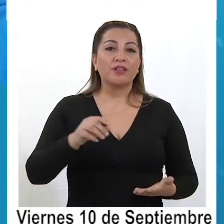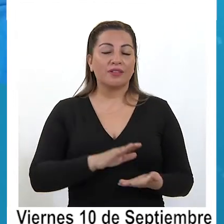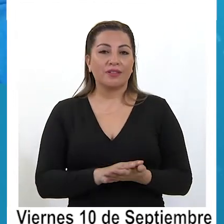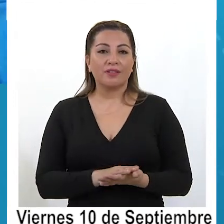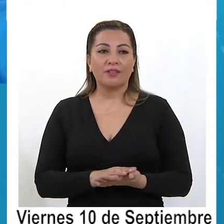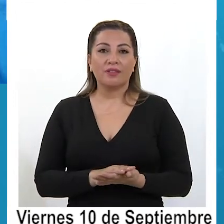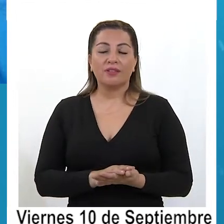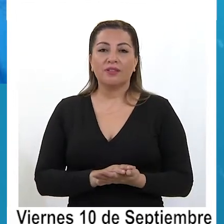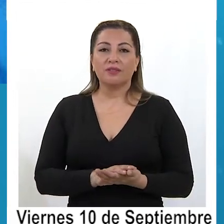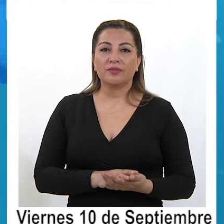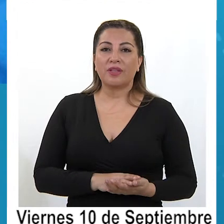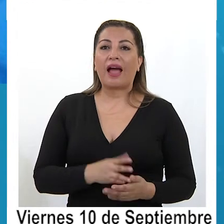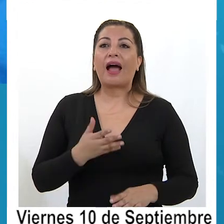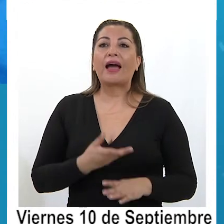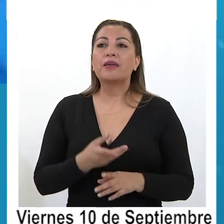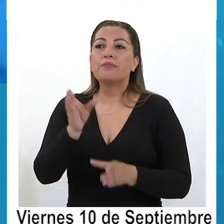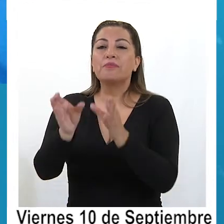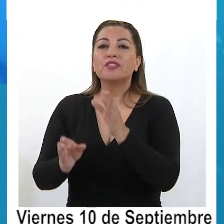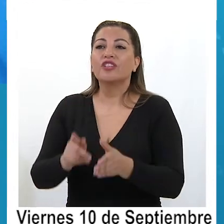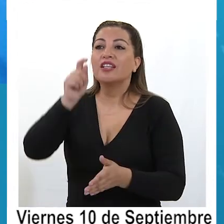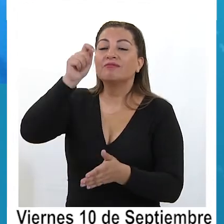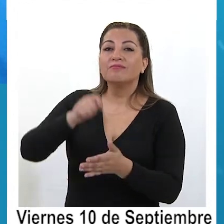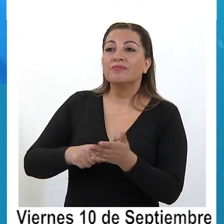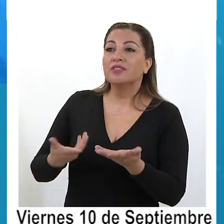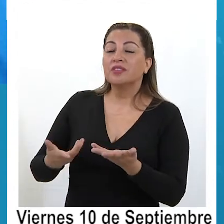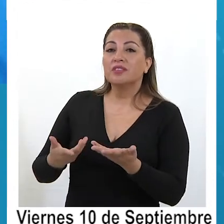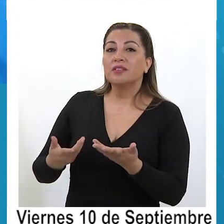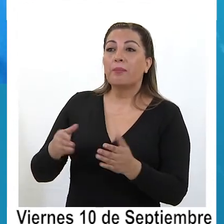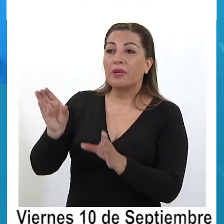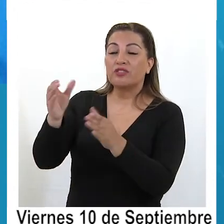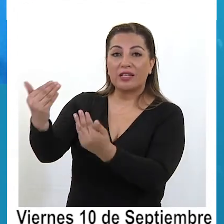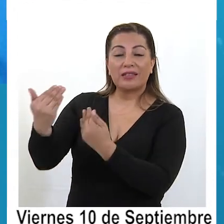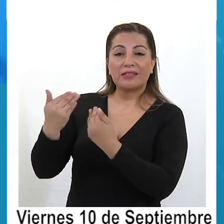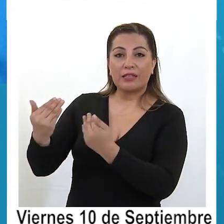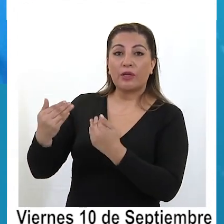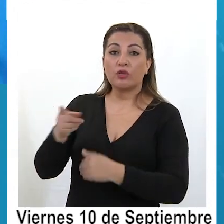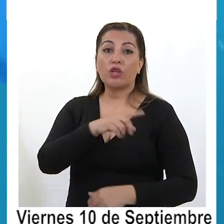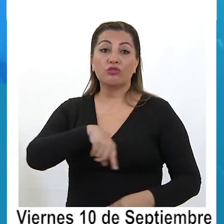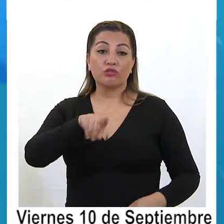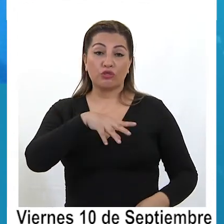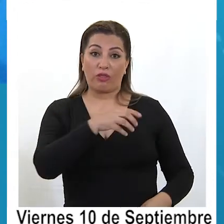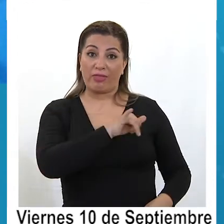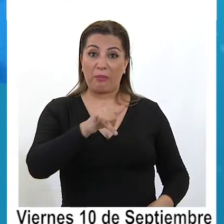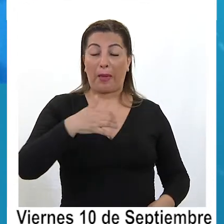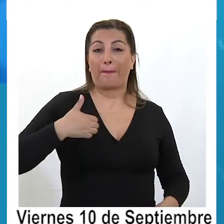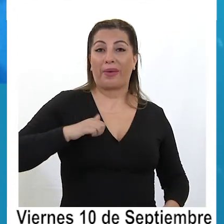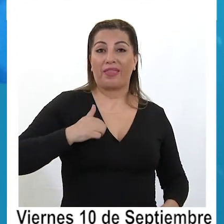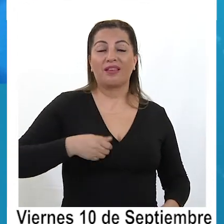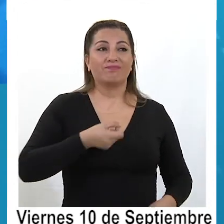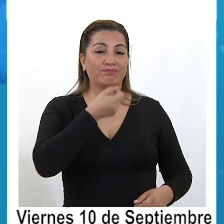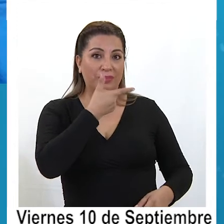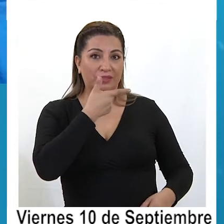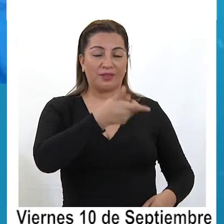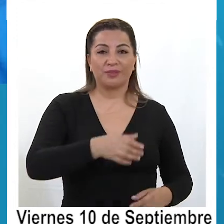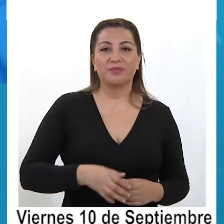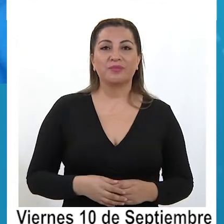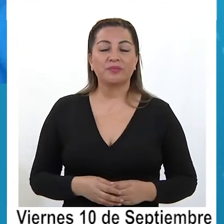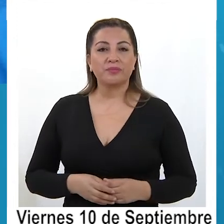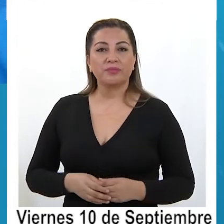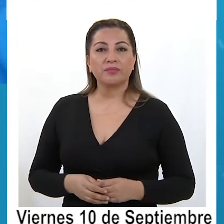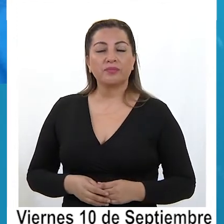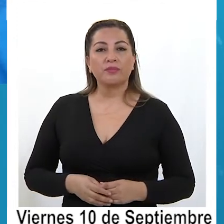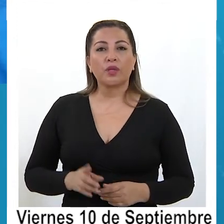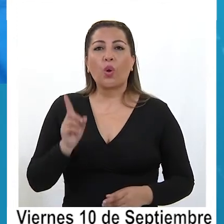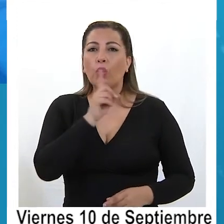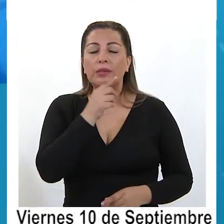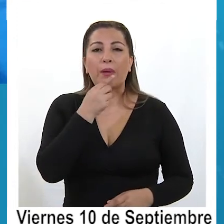son nuestros socios estratégicos para obtener ese relato y denunciar los hechos igual para finalmente llegar a los resultados que hemos tenido. Sobre efecto, finalmente,